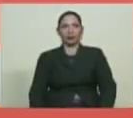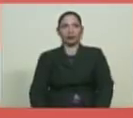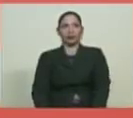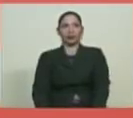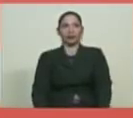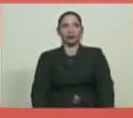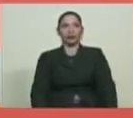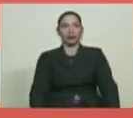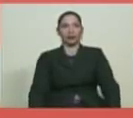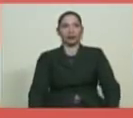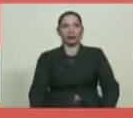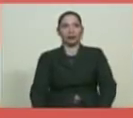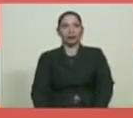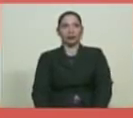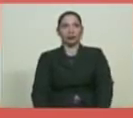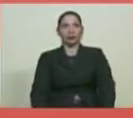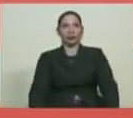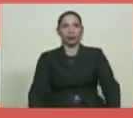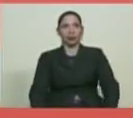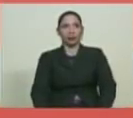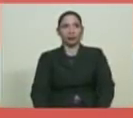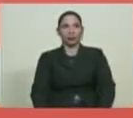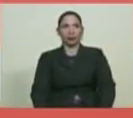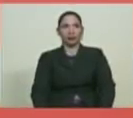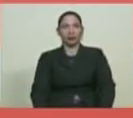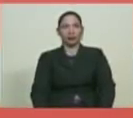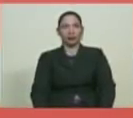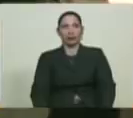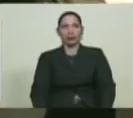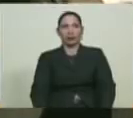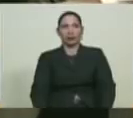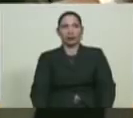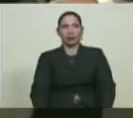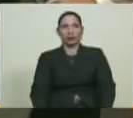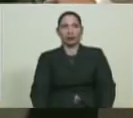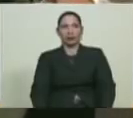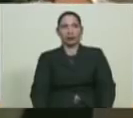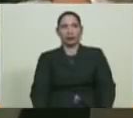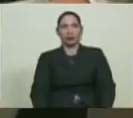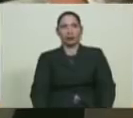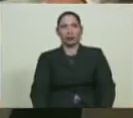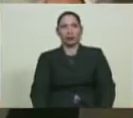verdaderos. Para cerrar, Madeleine García de Tres. Hola,